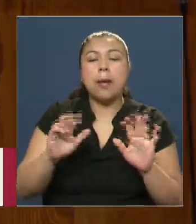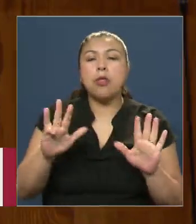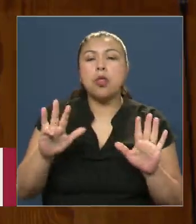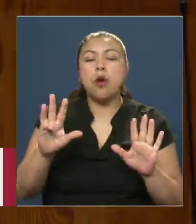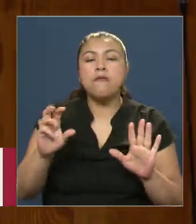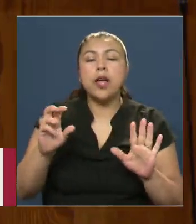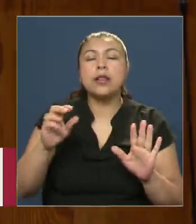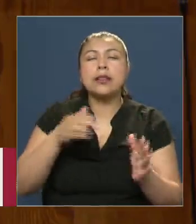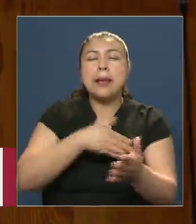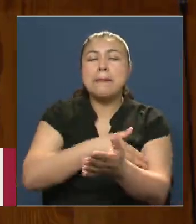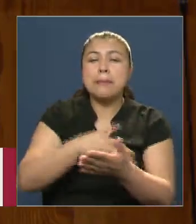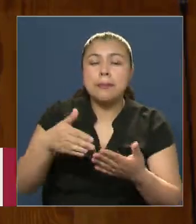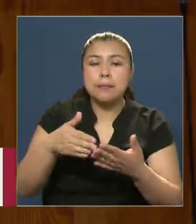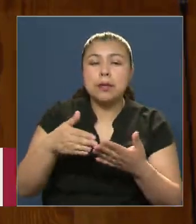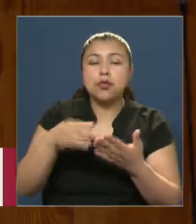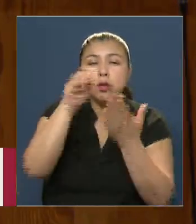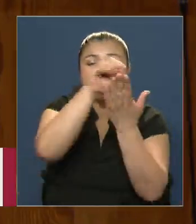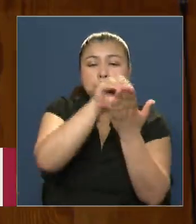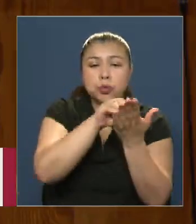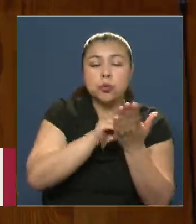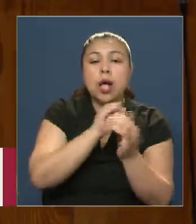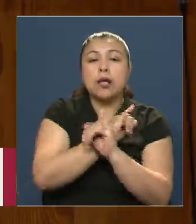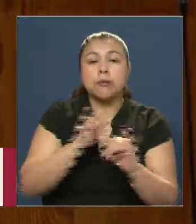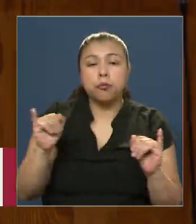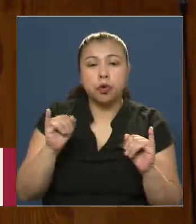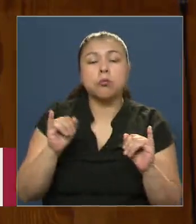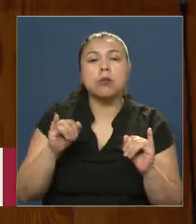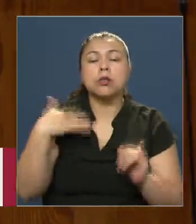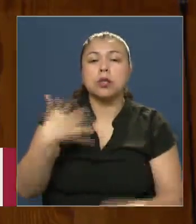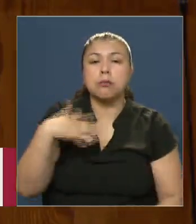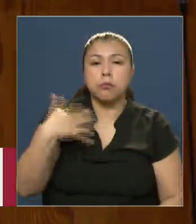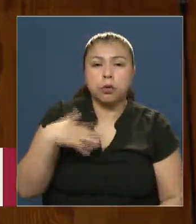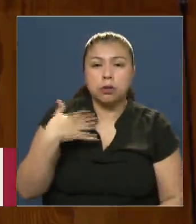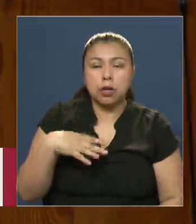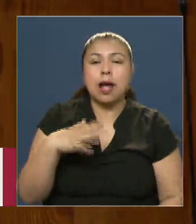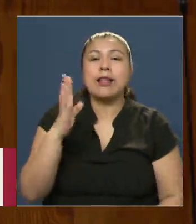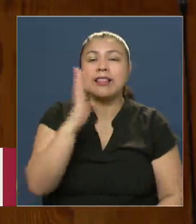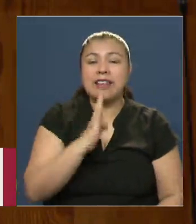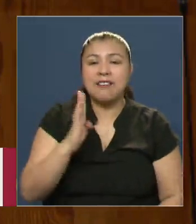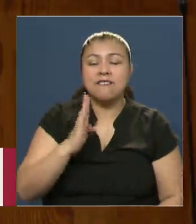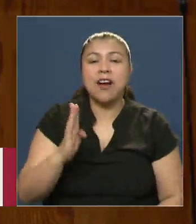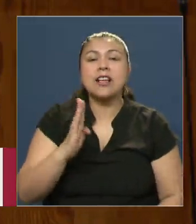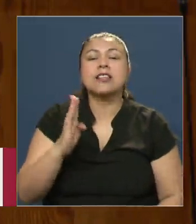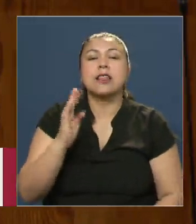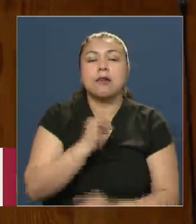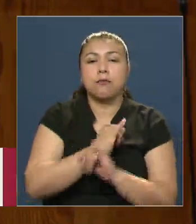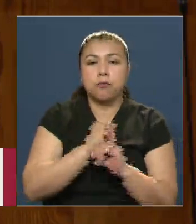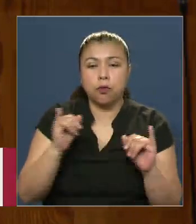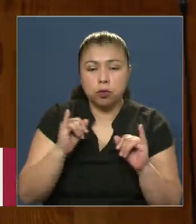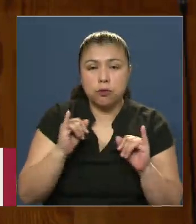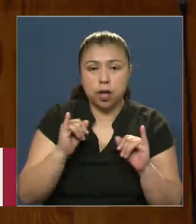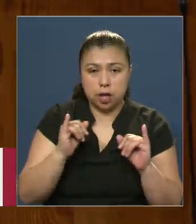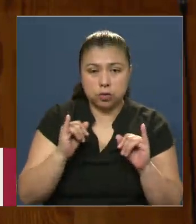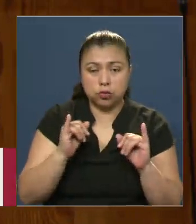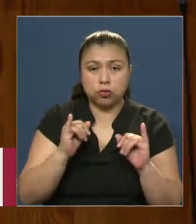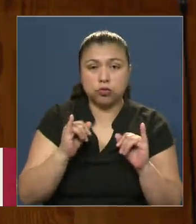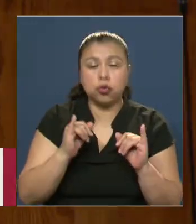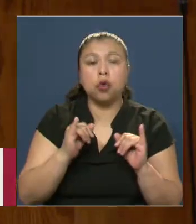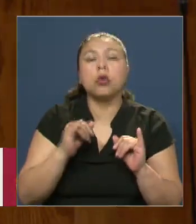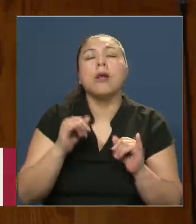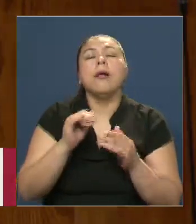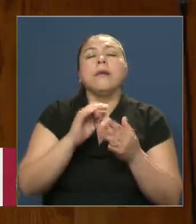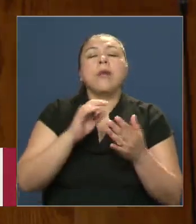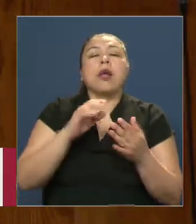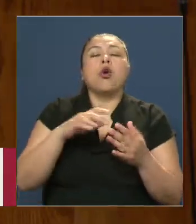millones de registros, siendo esta una de las más relevantes bases de datos de documentación de identidad robada